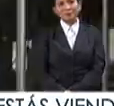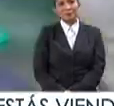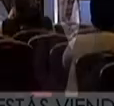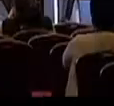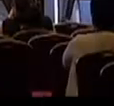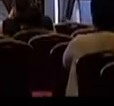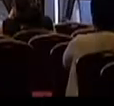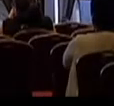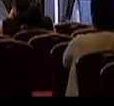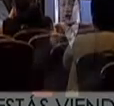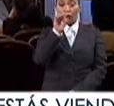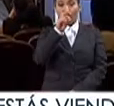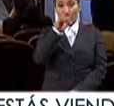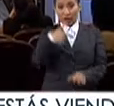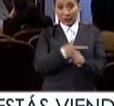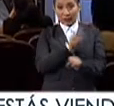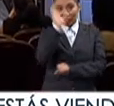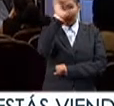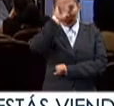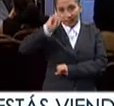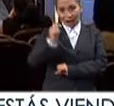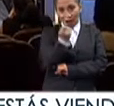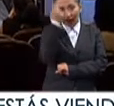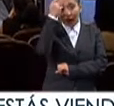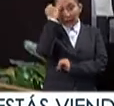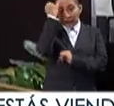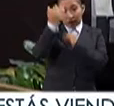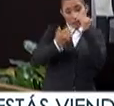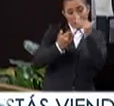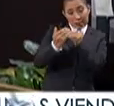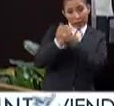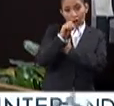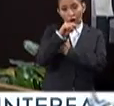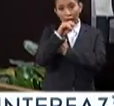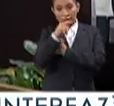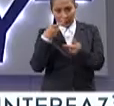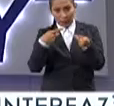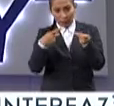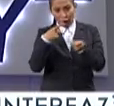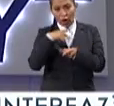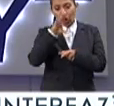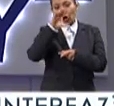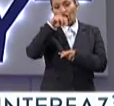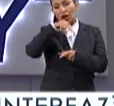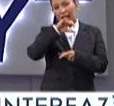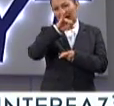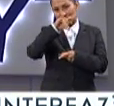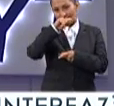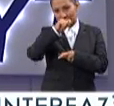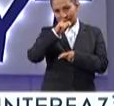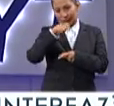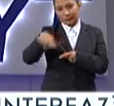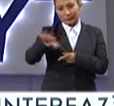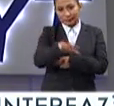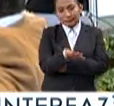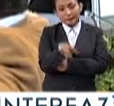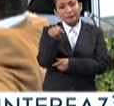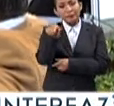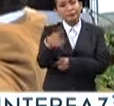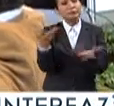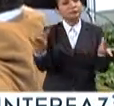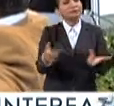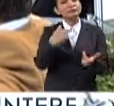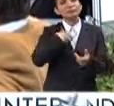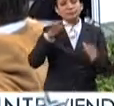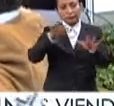en el foro nacional de ciencia tecnología e innovación organizado por el consejo nacional de ciencia y tecnología se